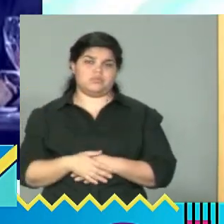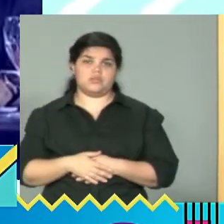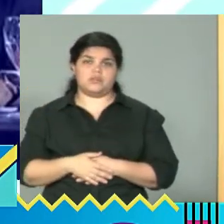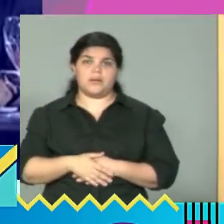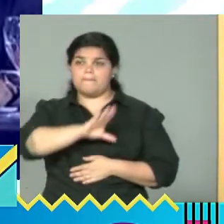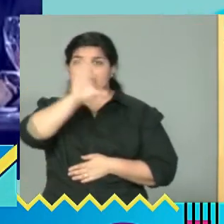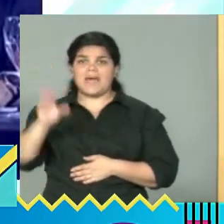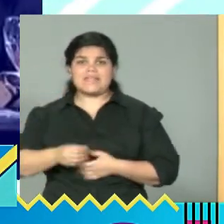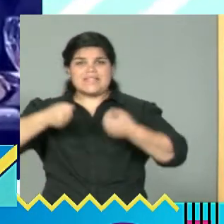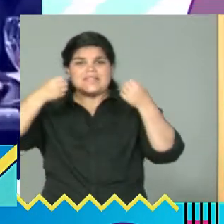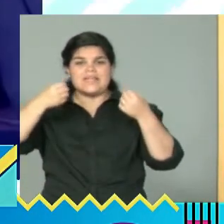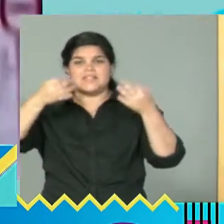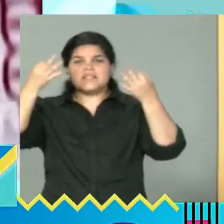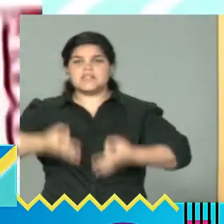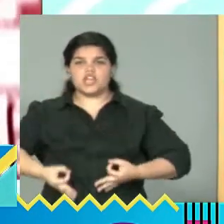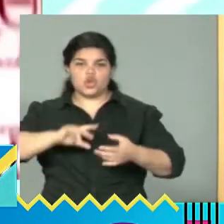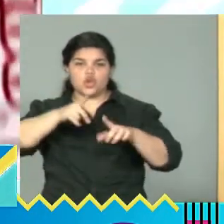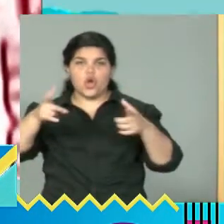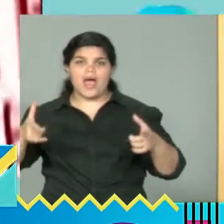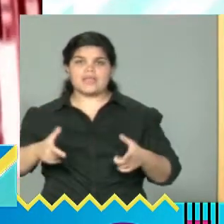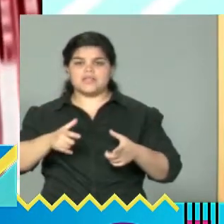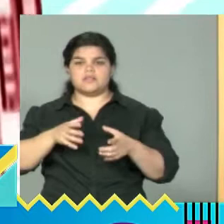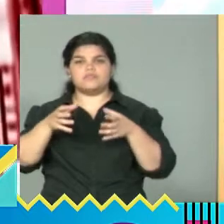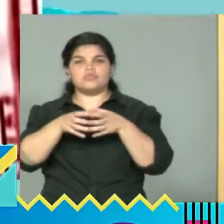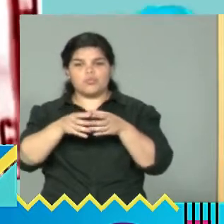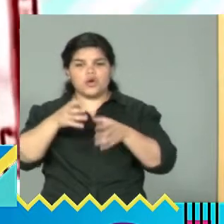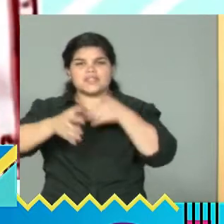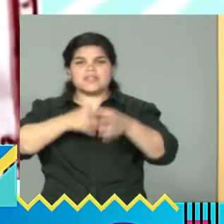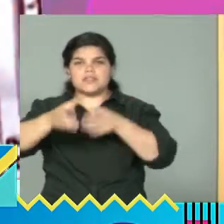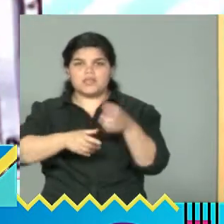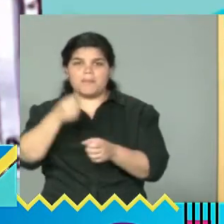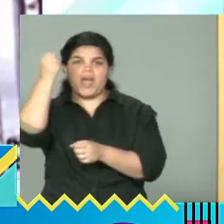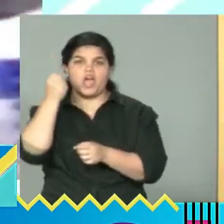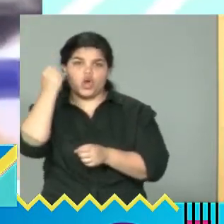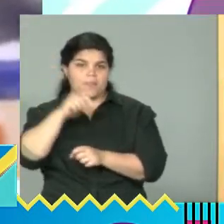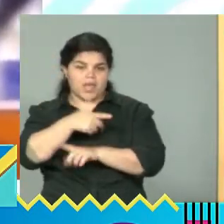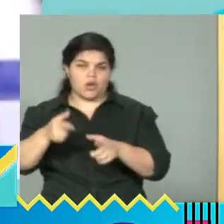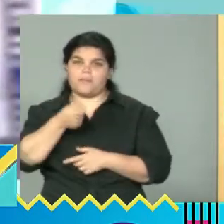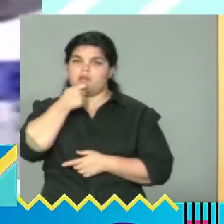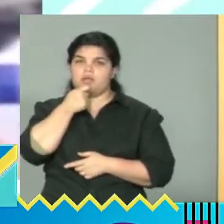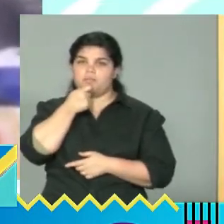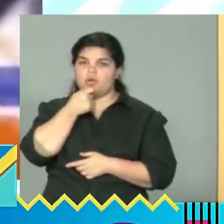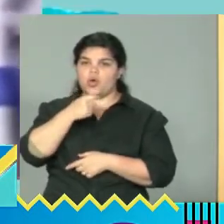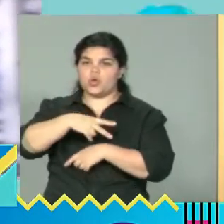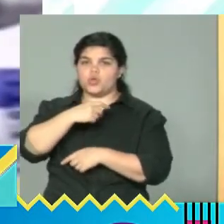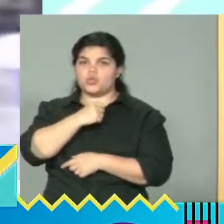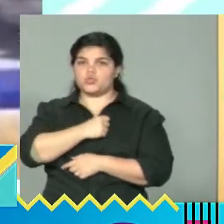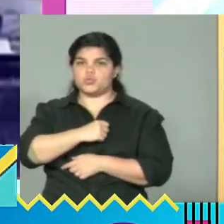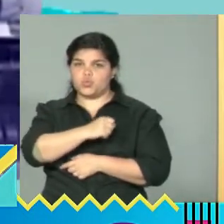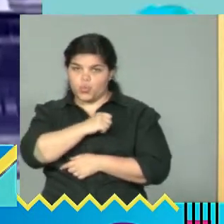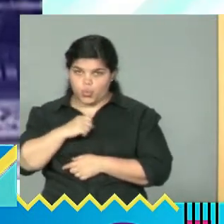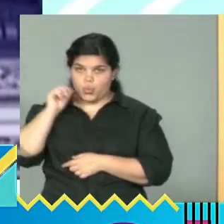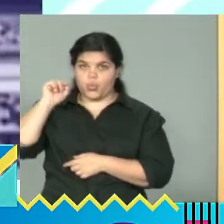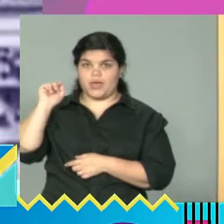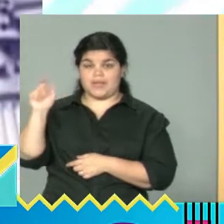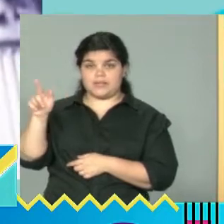de Economía como tiene Argentina, ¿no? Eso muestra claramente que en otros países, uno va a Suiza, pregúntenle a cualquier ciudadano suizo si